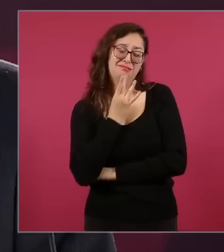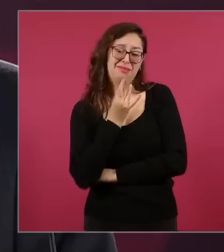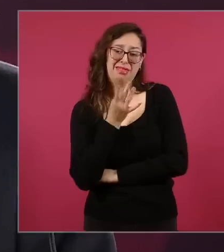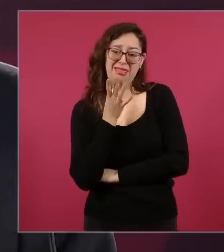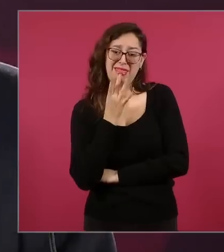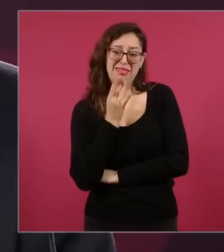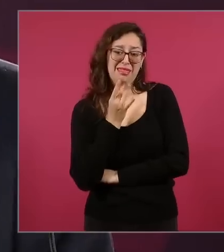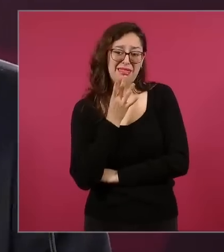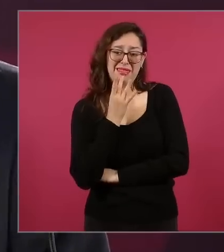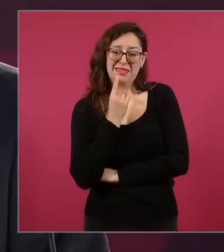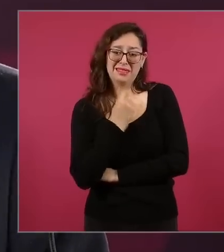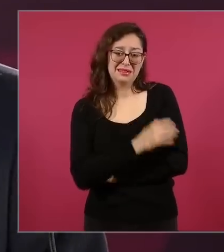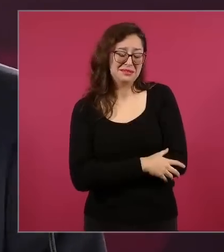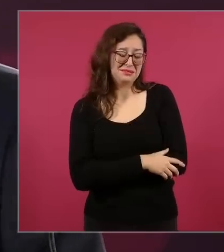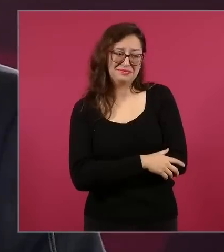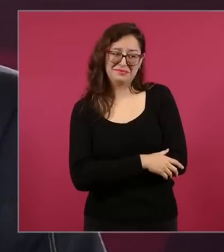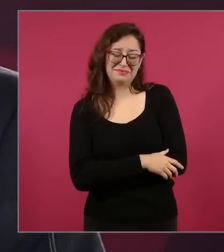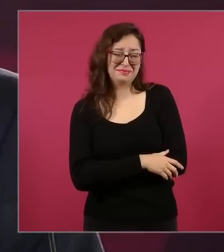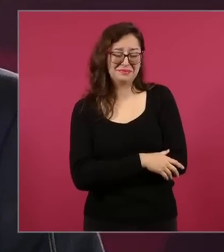de el toma y daca,